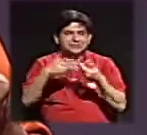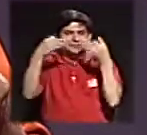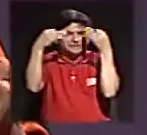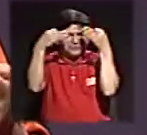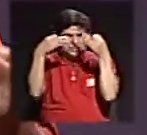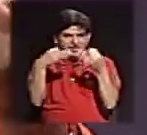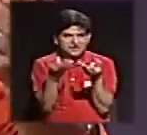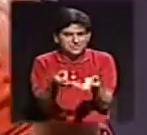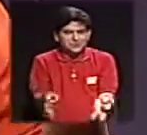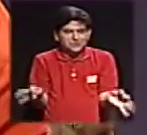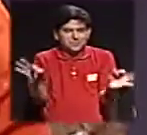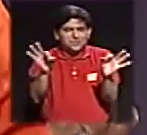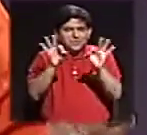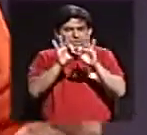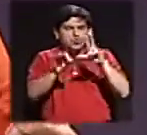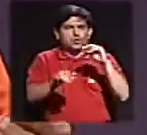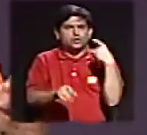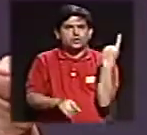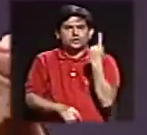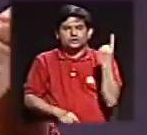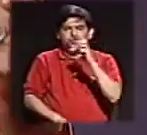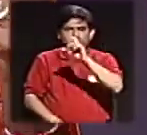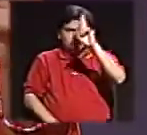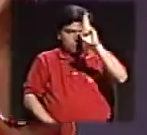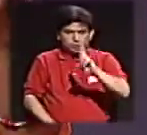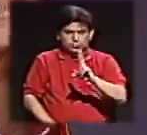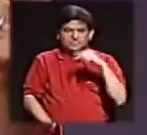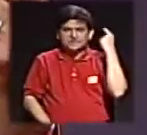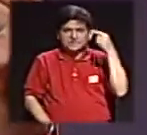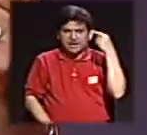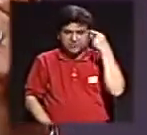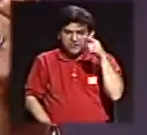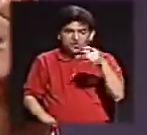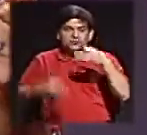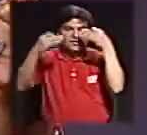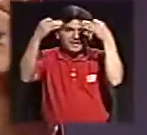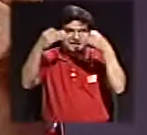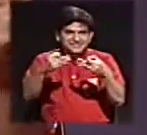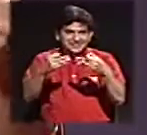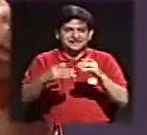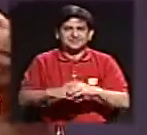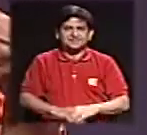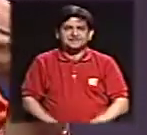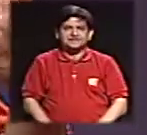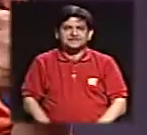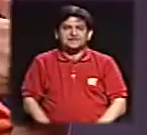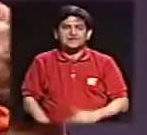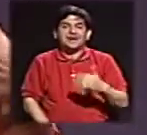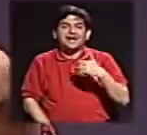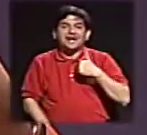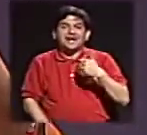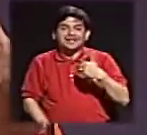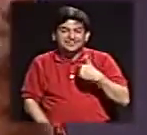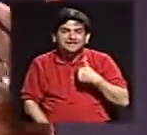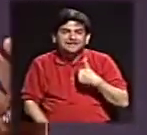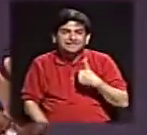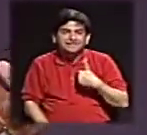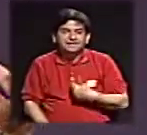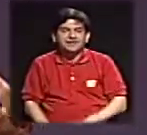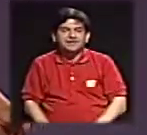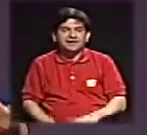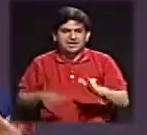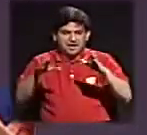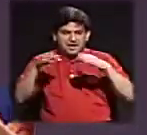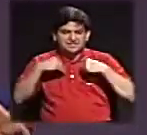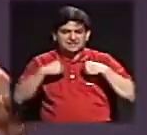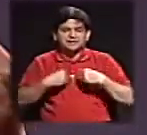sentencia muy importante, y no solo para el Estado costarricense, porque de estas sentencias, pues, al tener